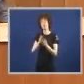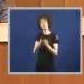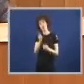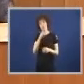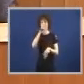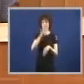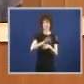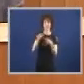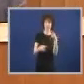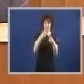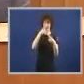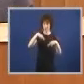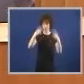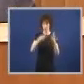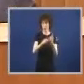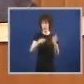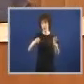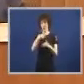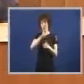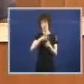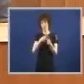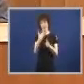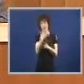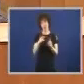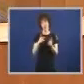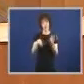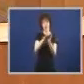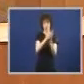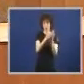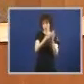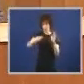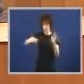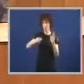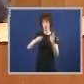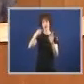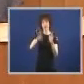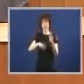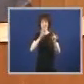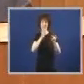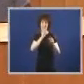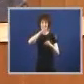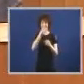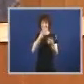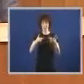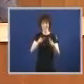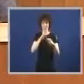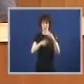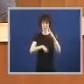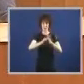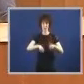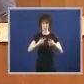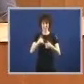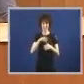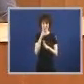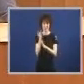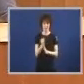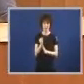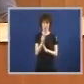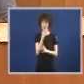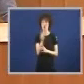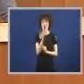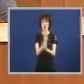público, a reforma exprés do artigo 135 da Constitución e tamén por esta terceira pata do teito de gasto. Levamos 7 anos con isto e, polo tanto, xa